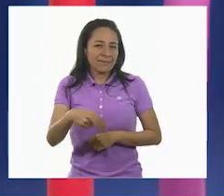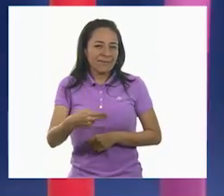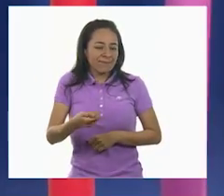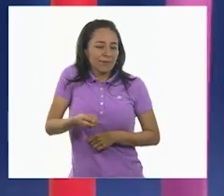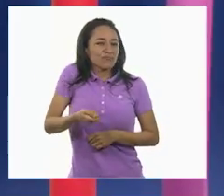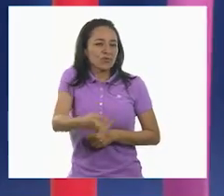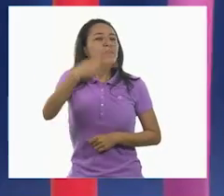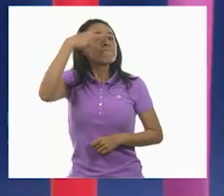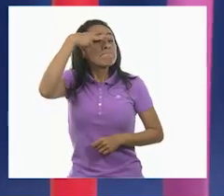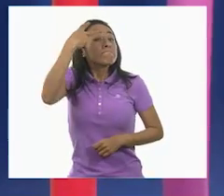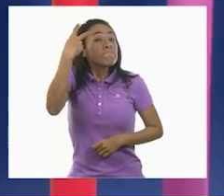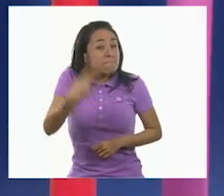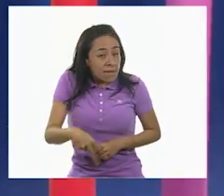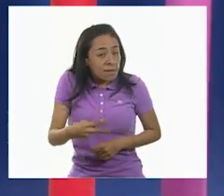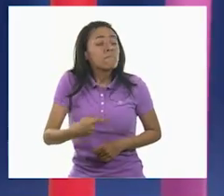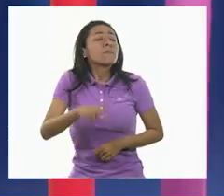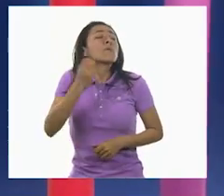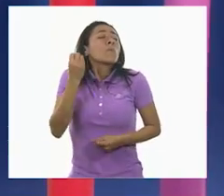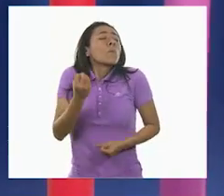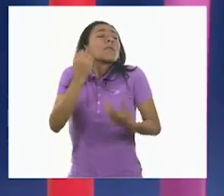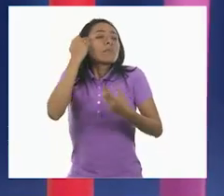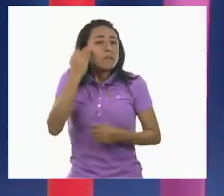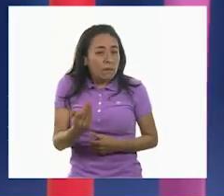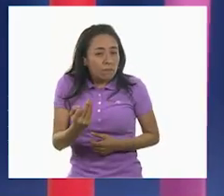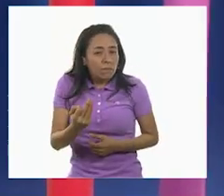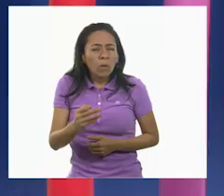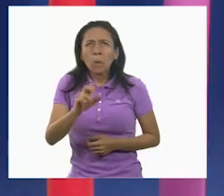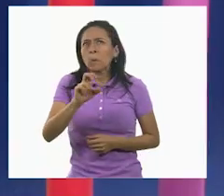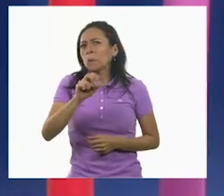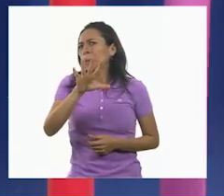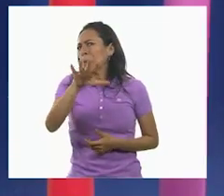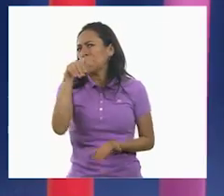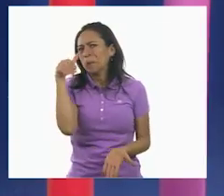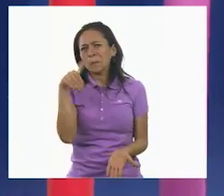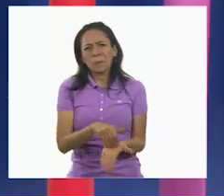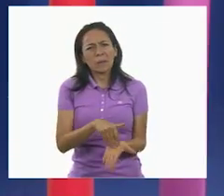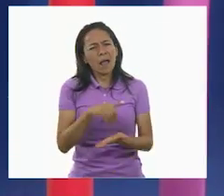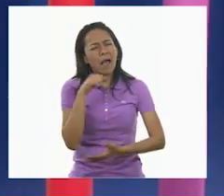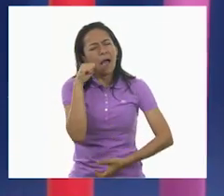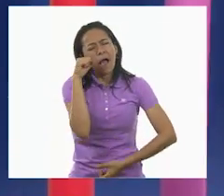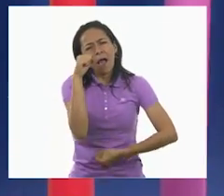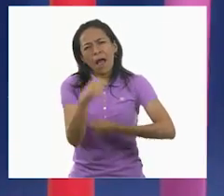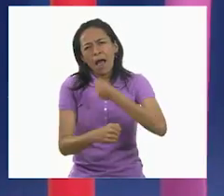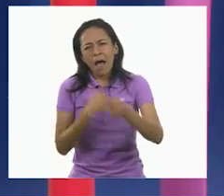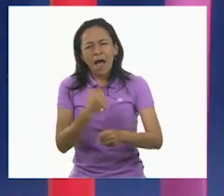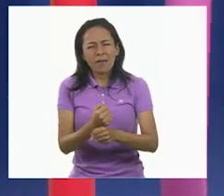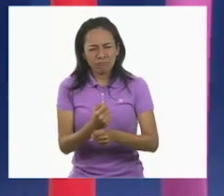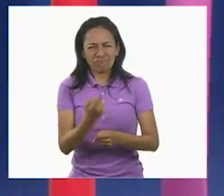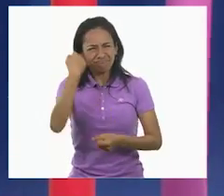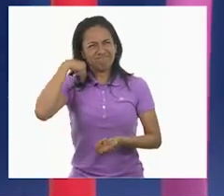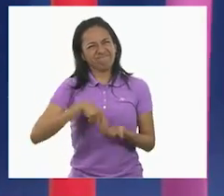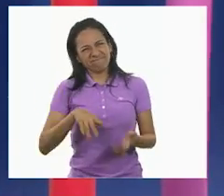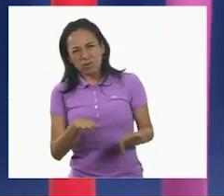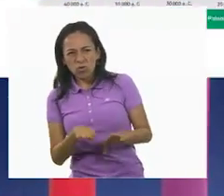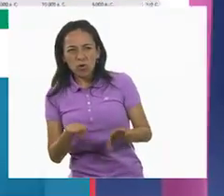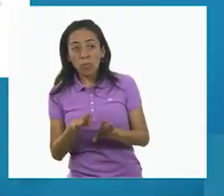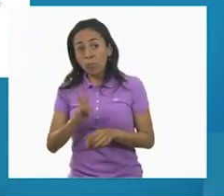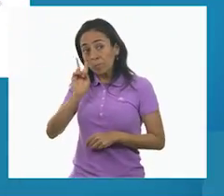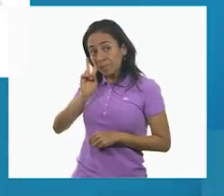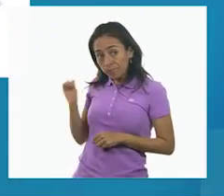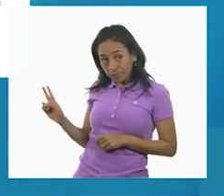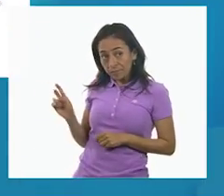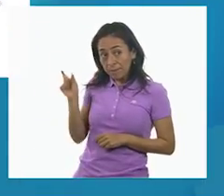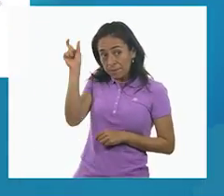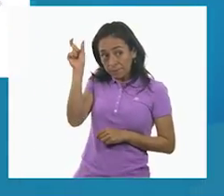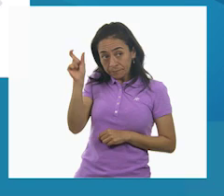Casi 35,000 años. Para que tengan una idea del tiempo, lo que está en verde, que esta pequeña